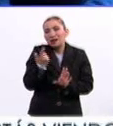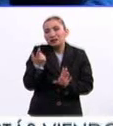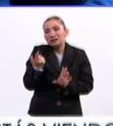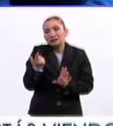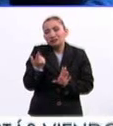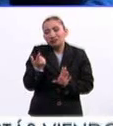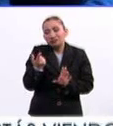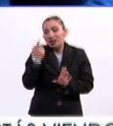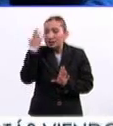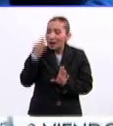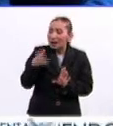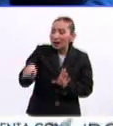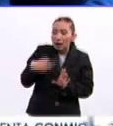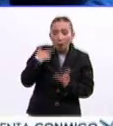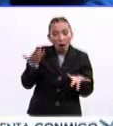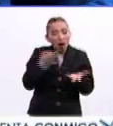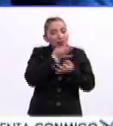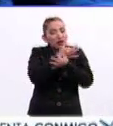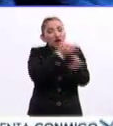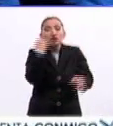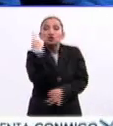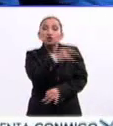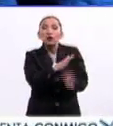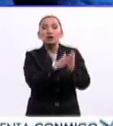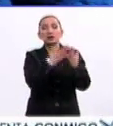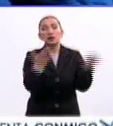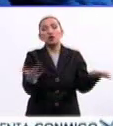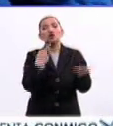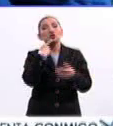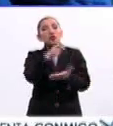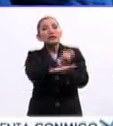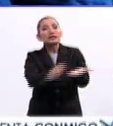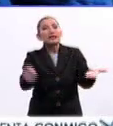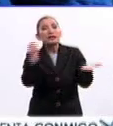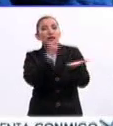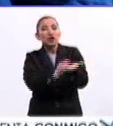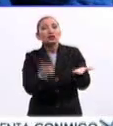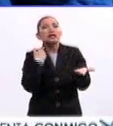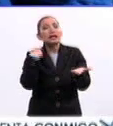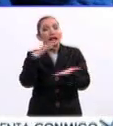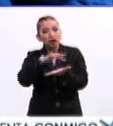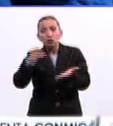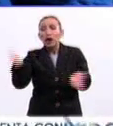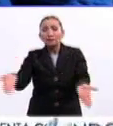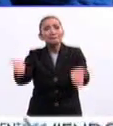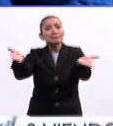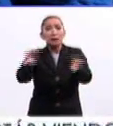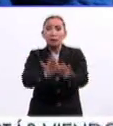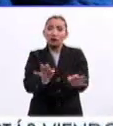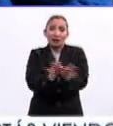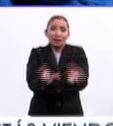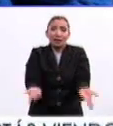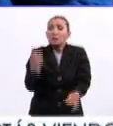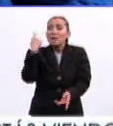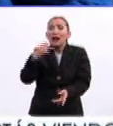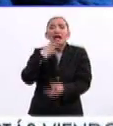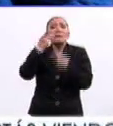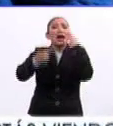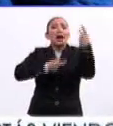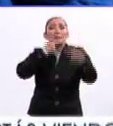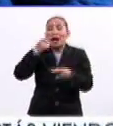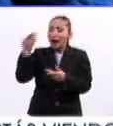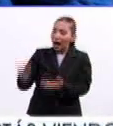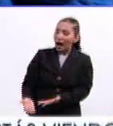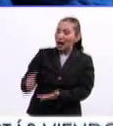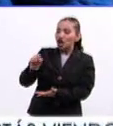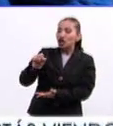de la difusión de su obra, ¿no? Y de una promoción de la lectura de su obra, que es lo más importante. O sea, de nada le sirve a Sor Juana tener una